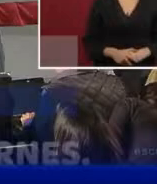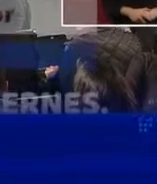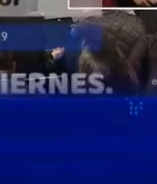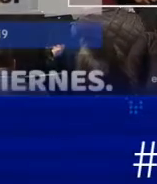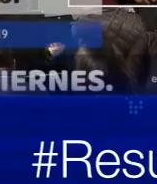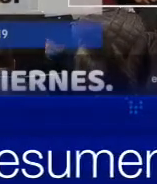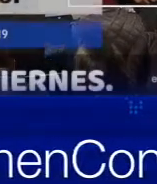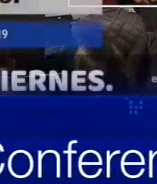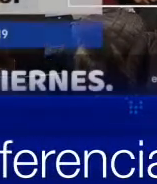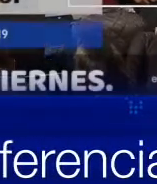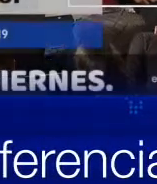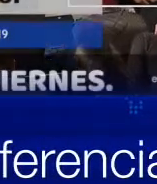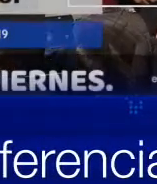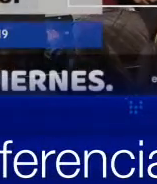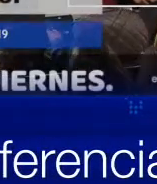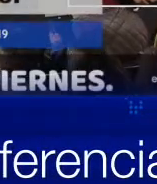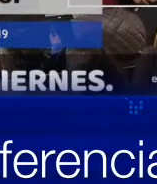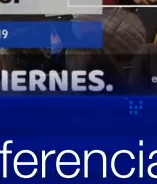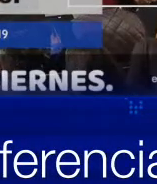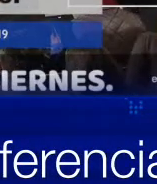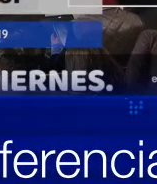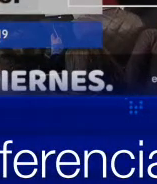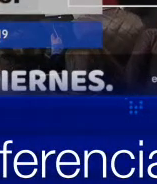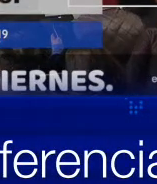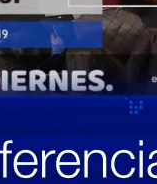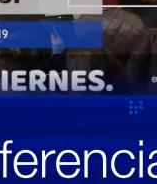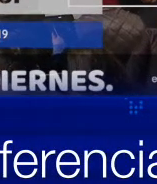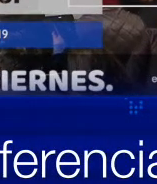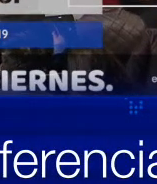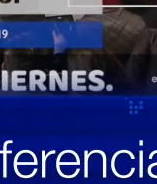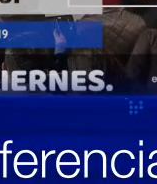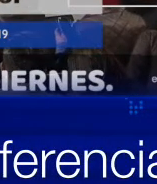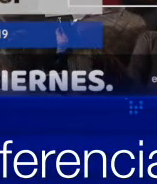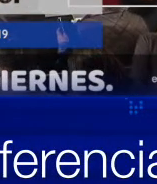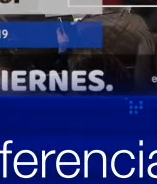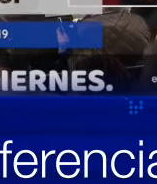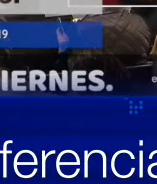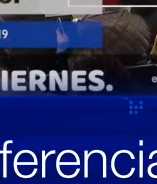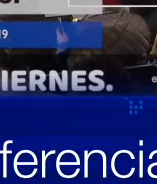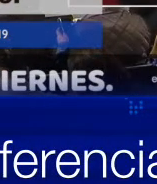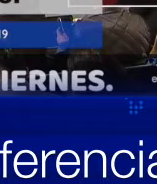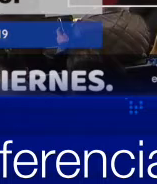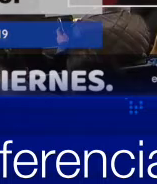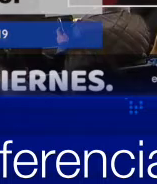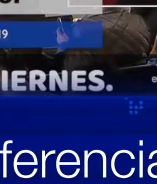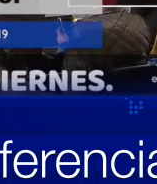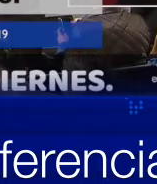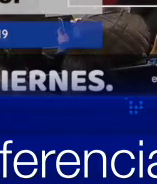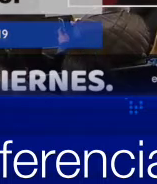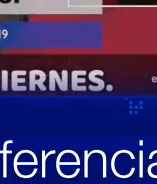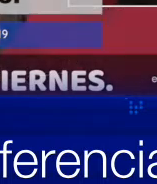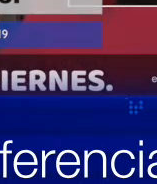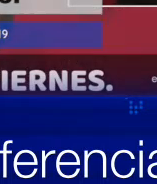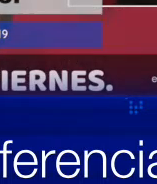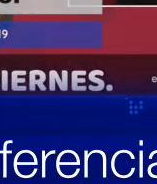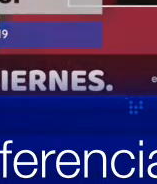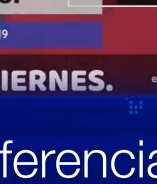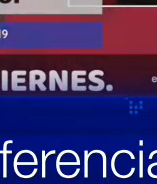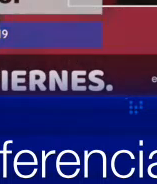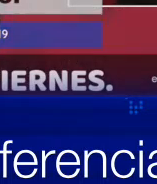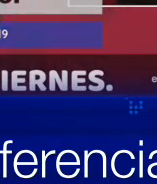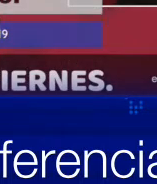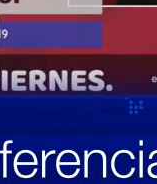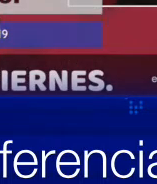Pues como acordamos ayer, o nos comprometimos, mejor dicho, a